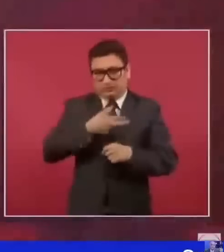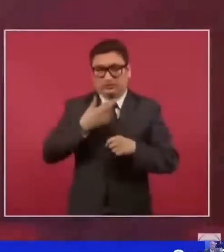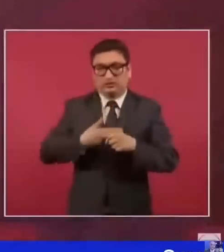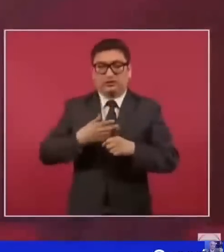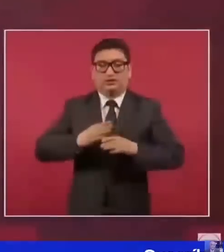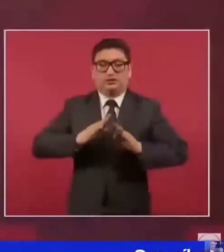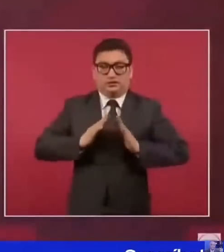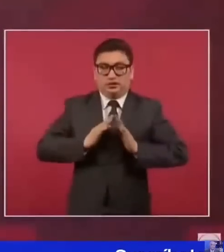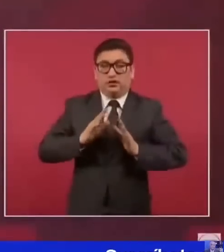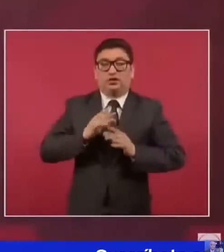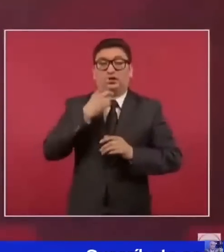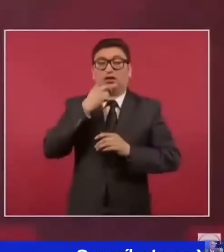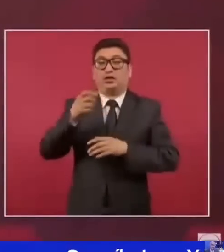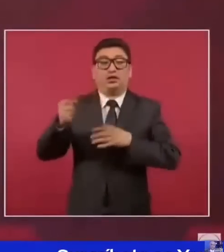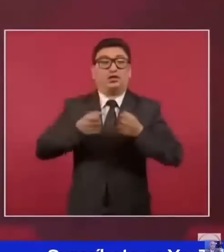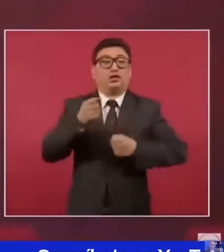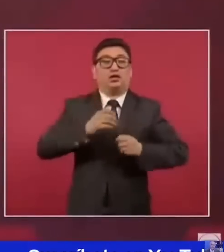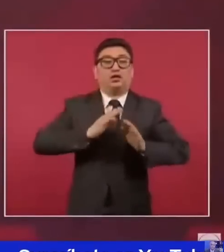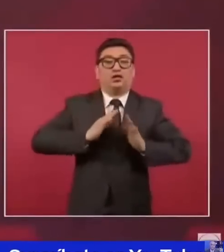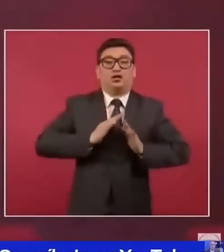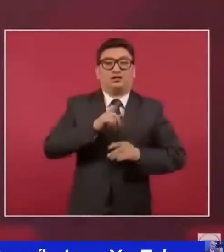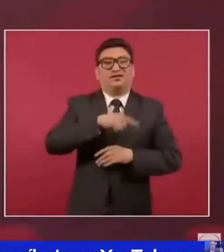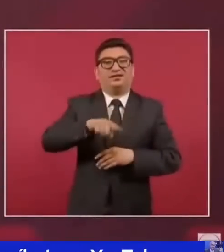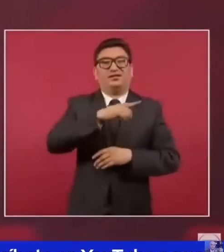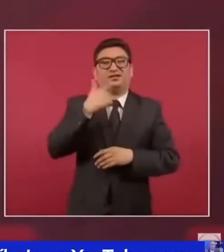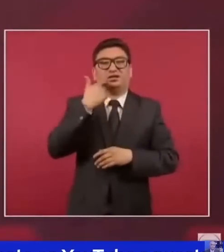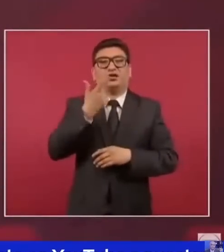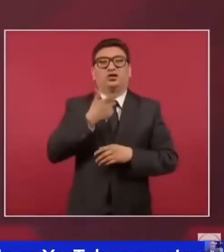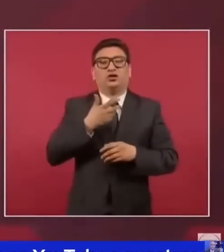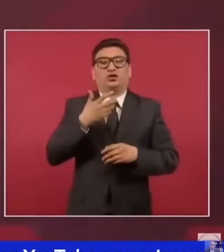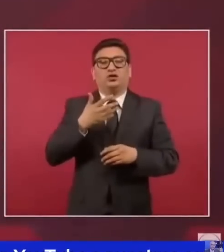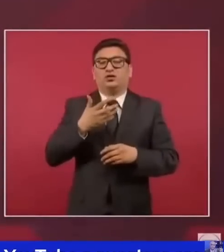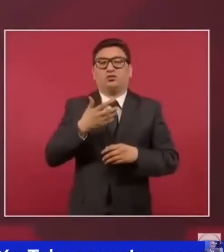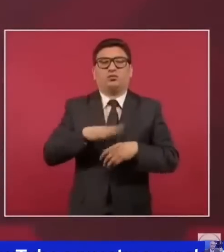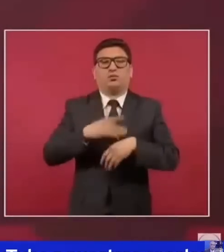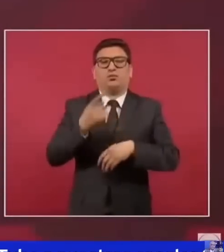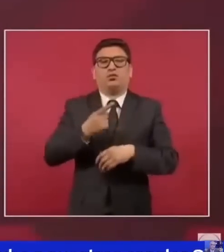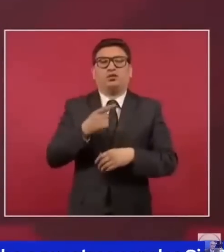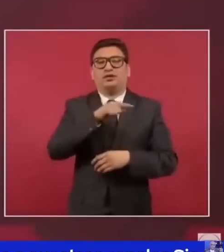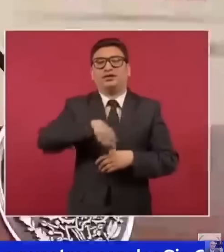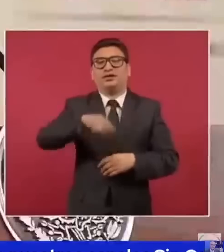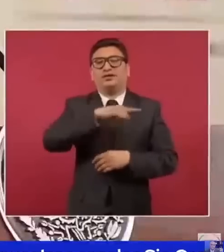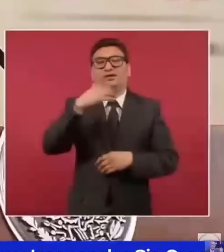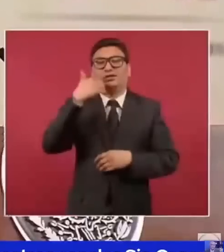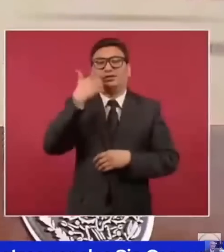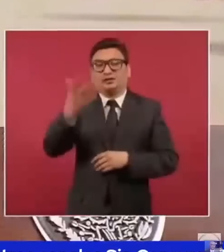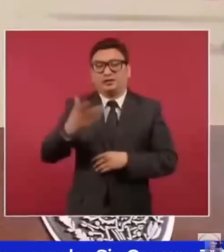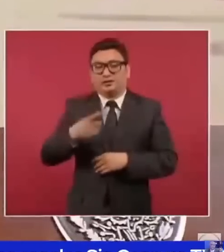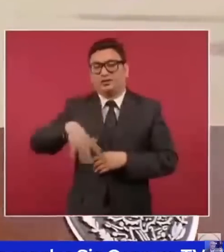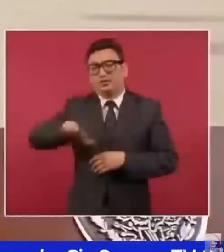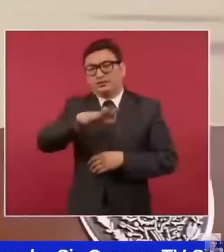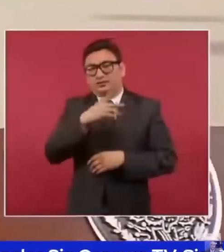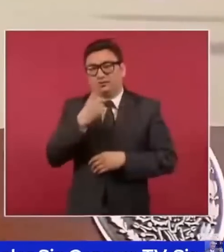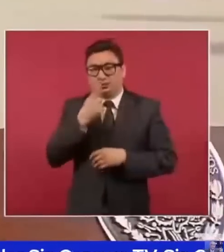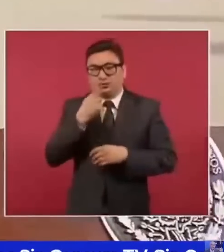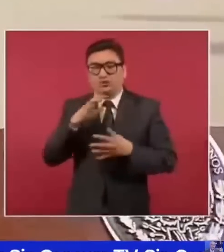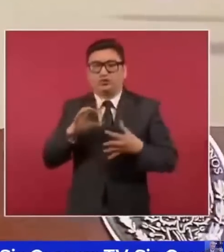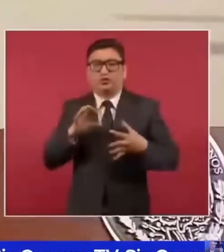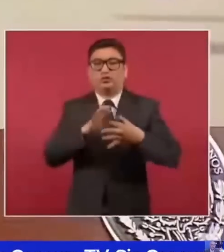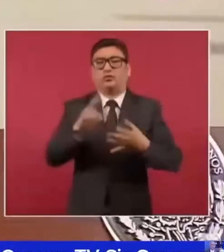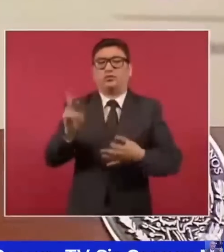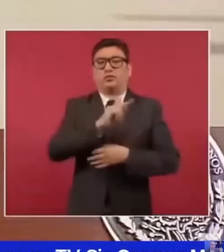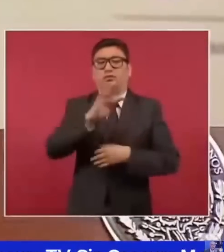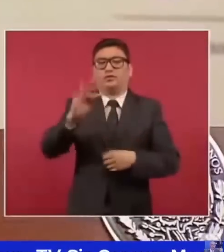militarización, lo que quisieran es que la Guardia Civil fuese como la